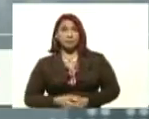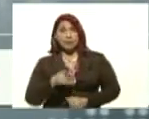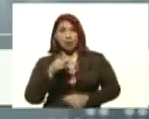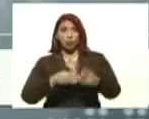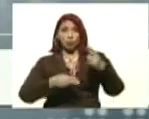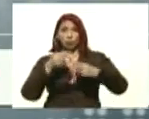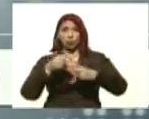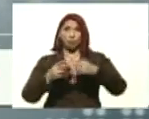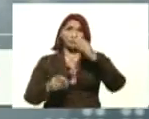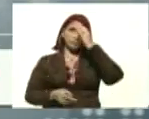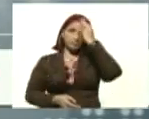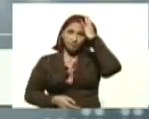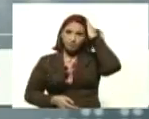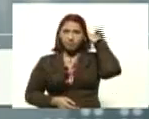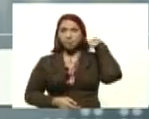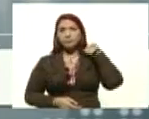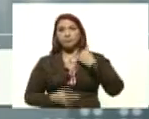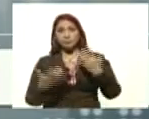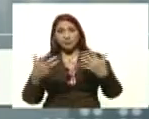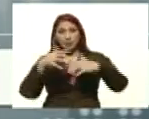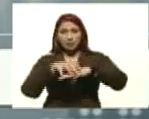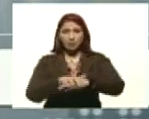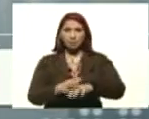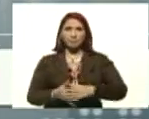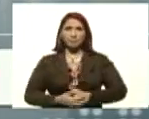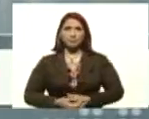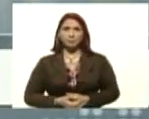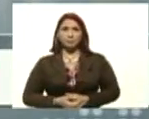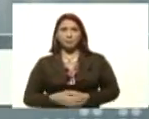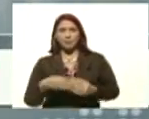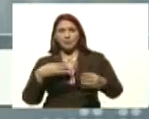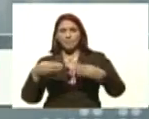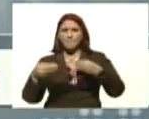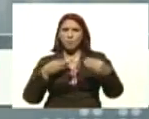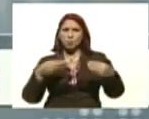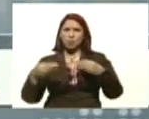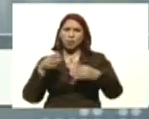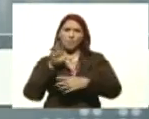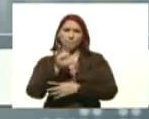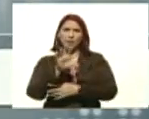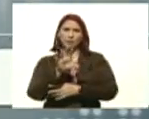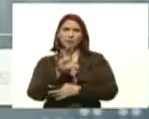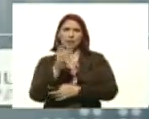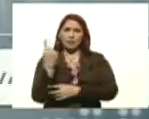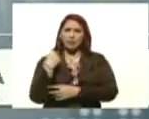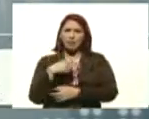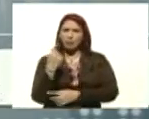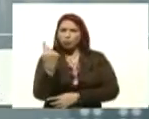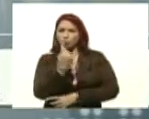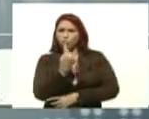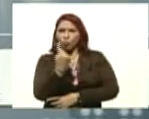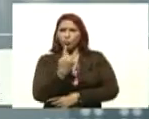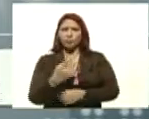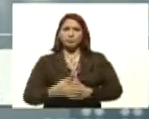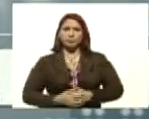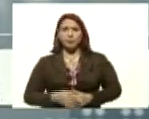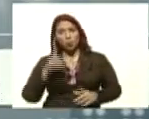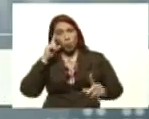construcción integral de un modelo de patria que tenga un solo